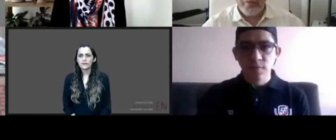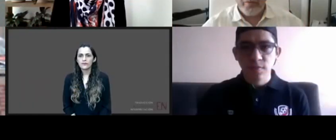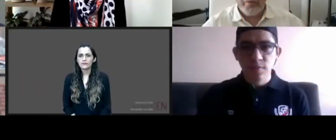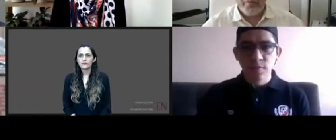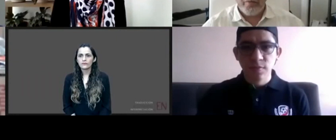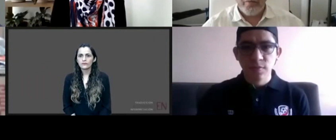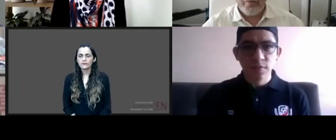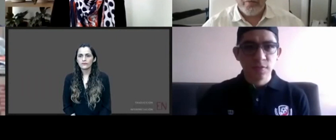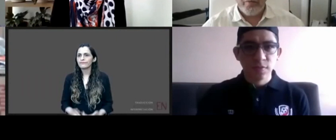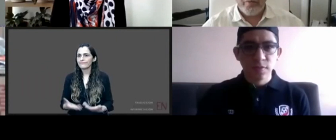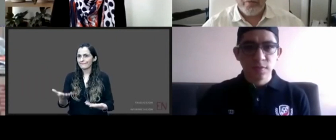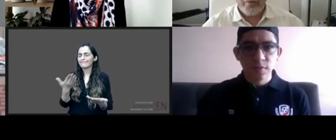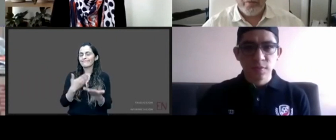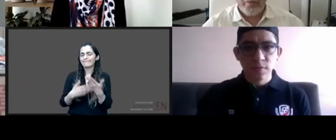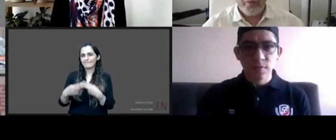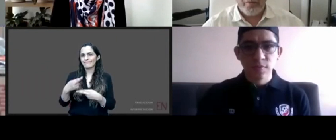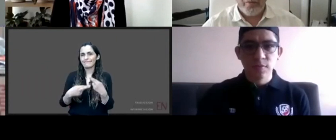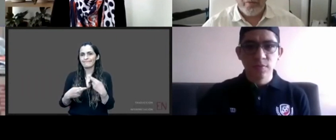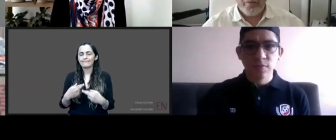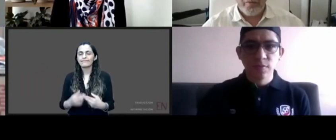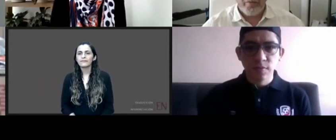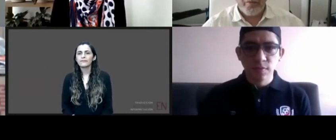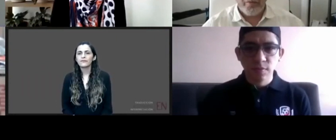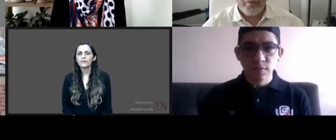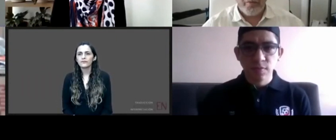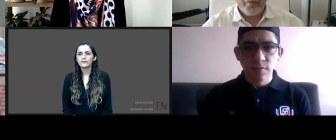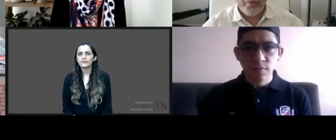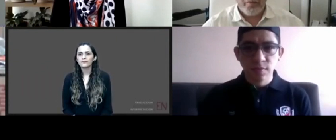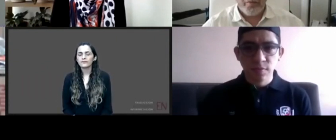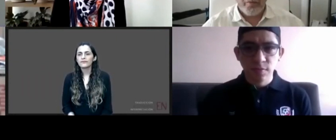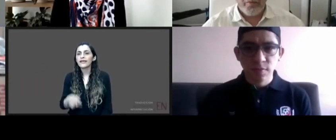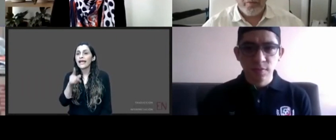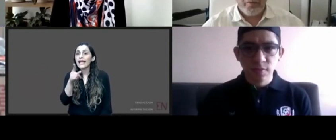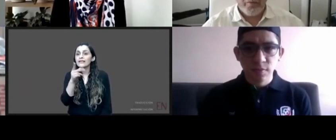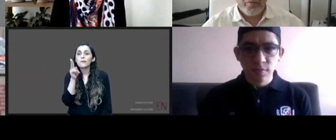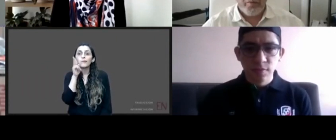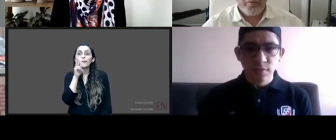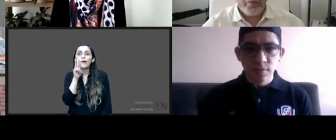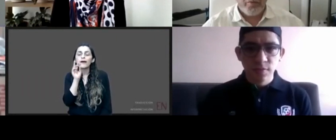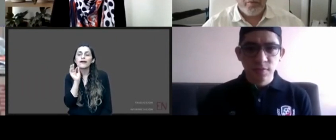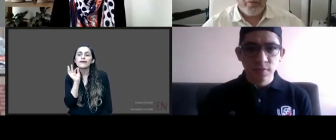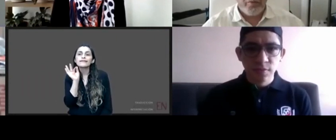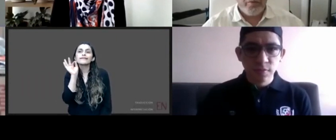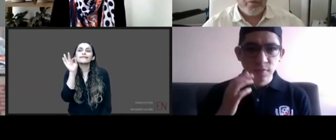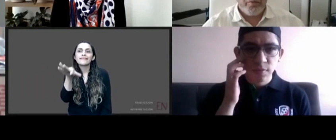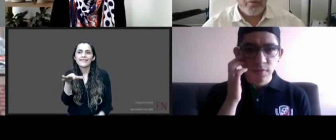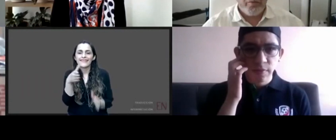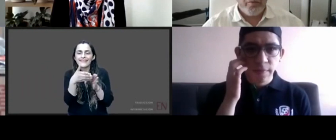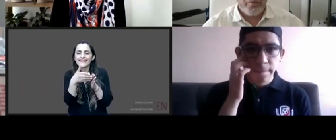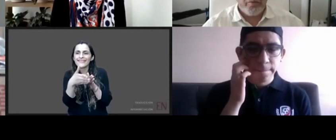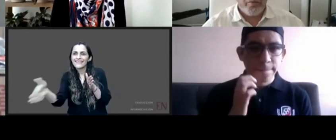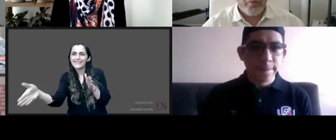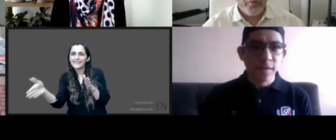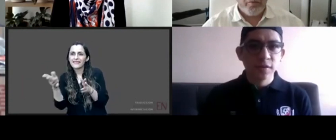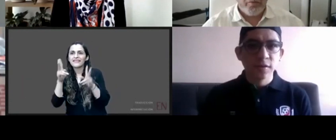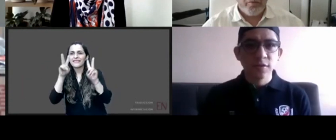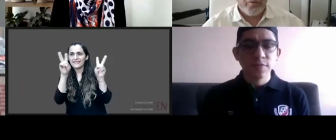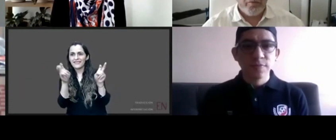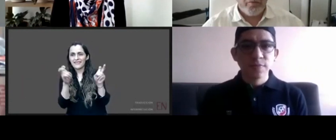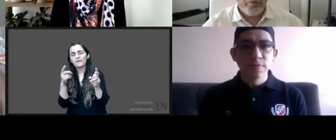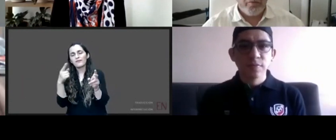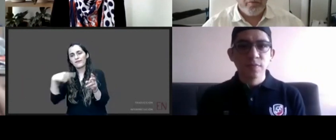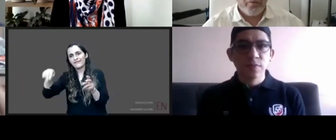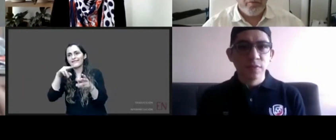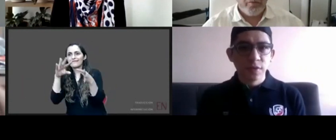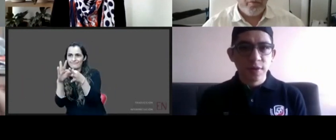Ya estamos de regreso. Esa es una probadita nada más de lo que vamos a estar platicando, porque se dice